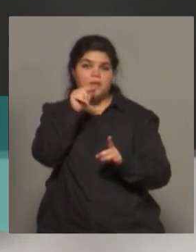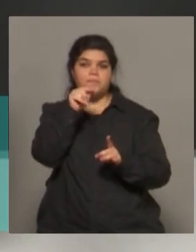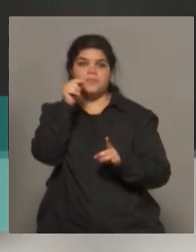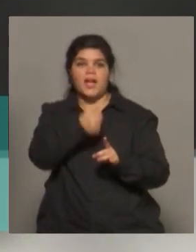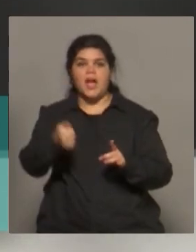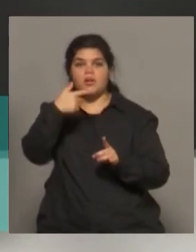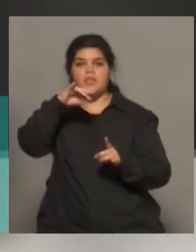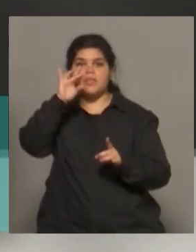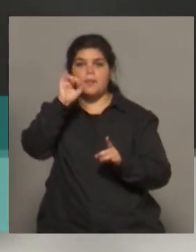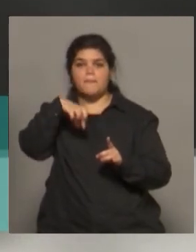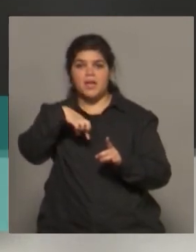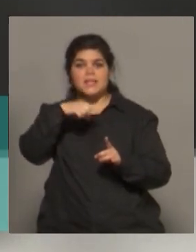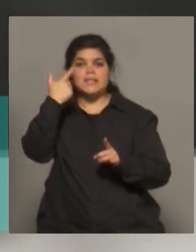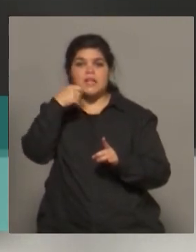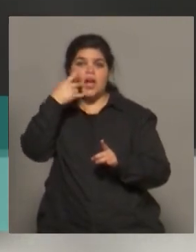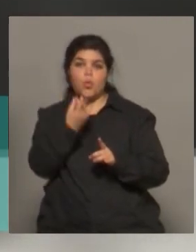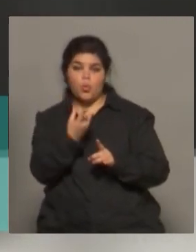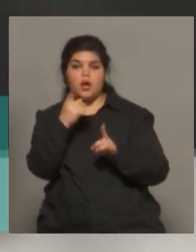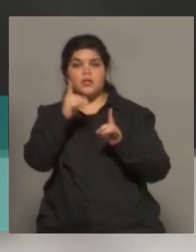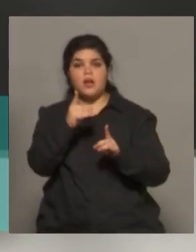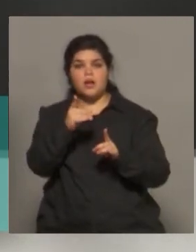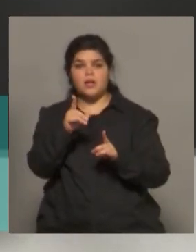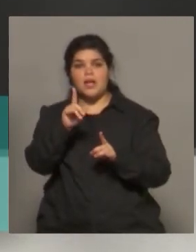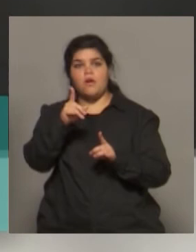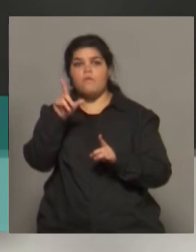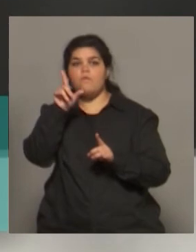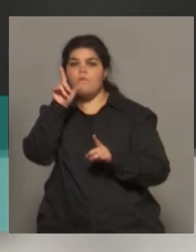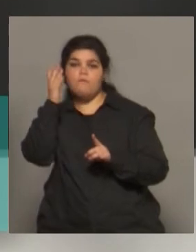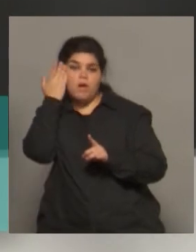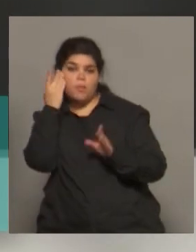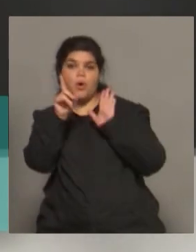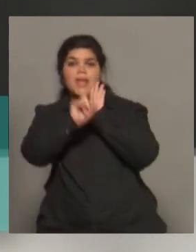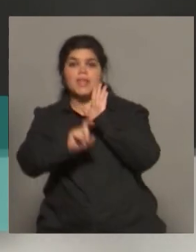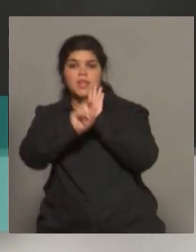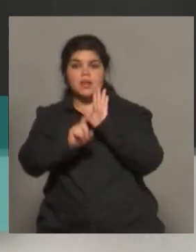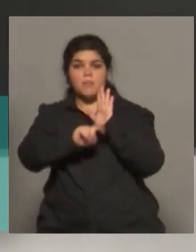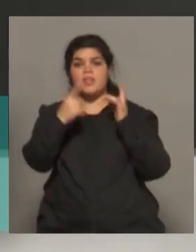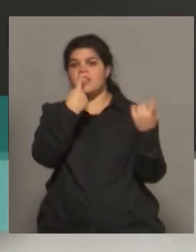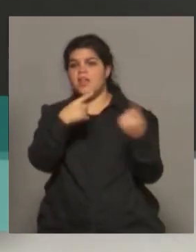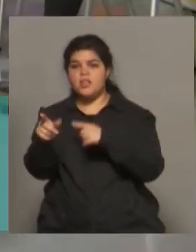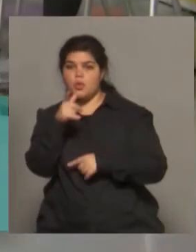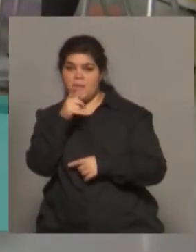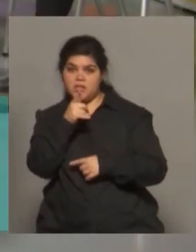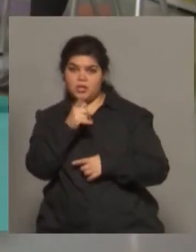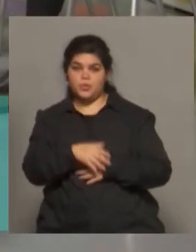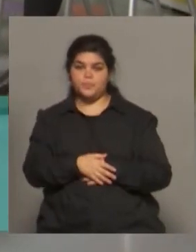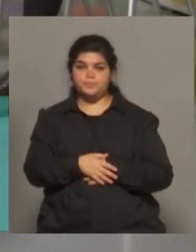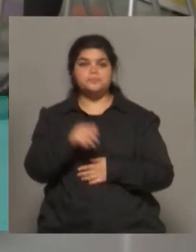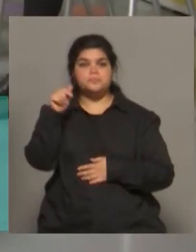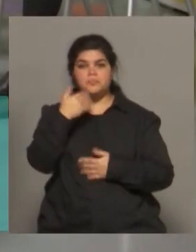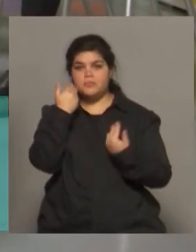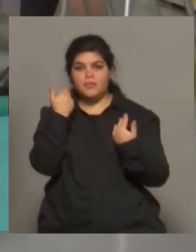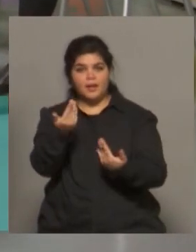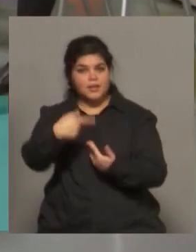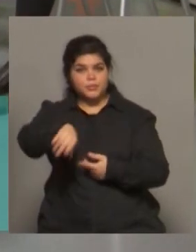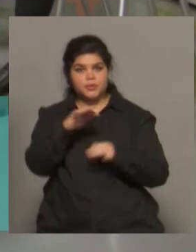como @dpsenalú, en Facebook y en y en Instagram como Distintos Parecidos. Vamos a agradecerles a ustedes,